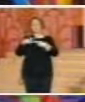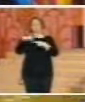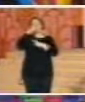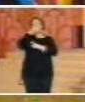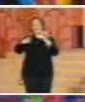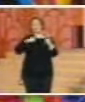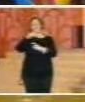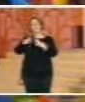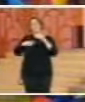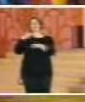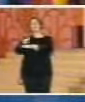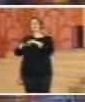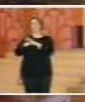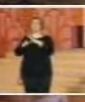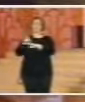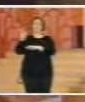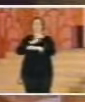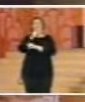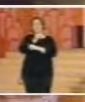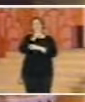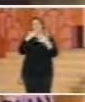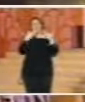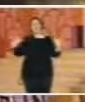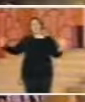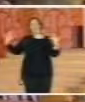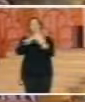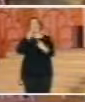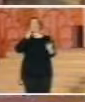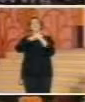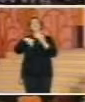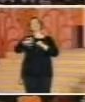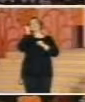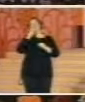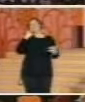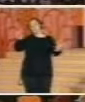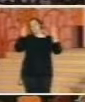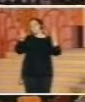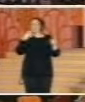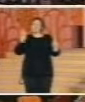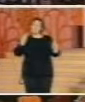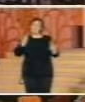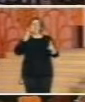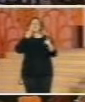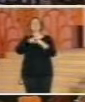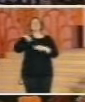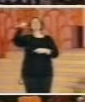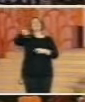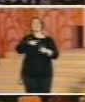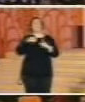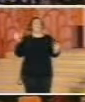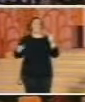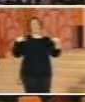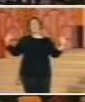cada año y nos aguanta. Muchísimas gracias a todos. Nos vemos el sábado si hay suerte, y si no la hay, nos veremos ahí dando